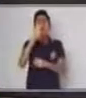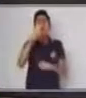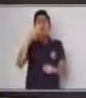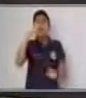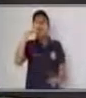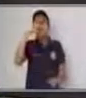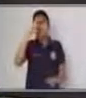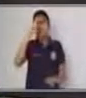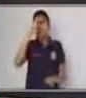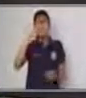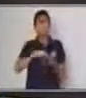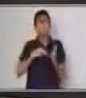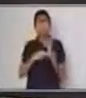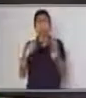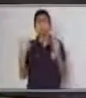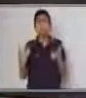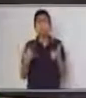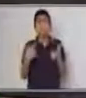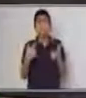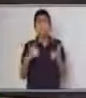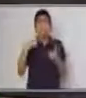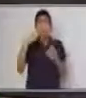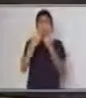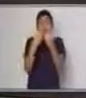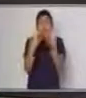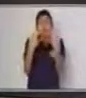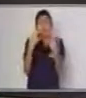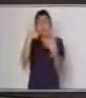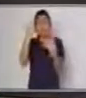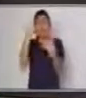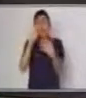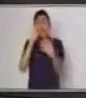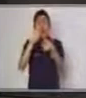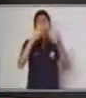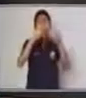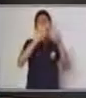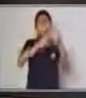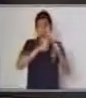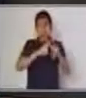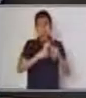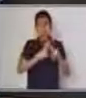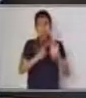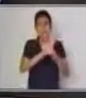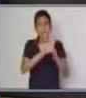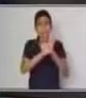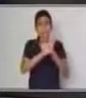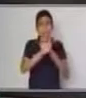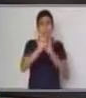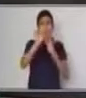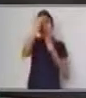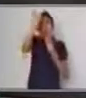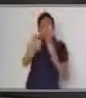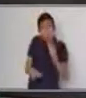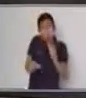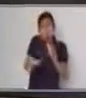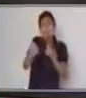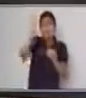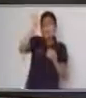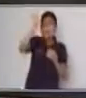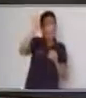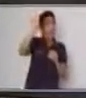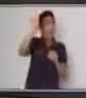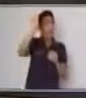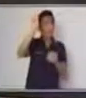Factores son aquellos elementos de una multiplicación, de un producto. Entonces,